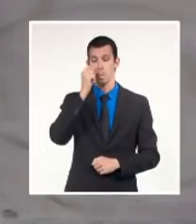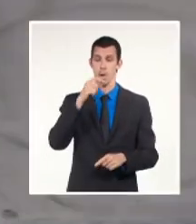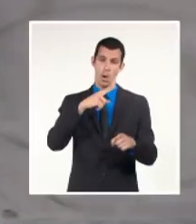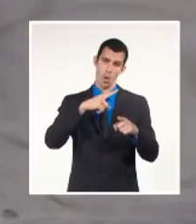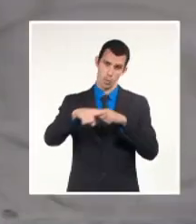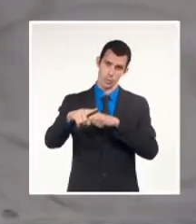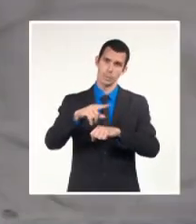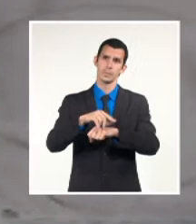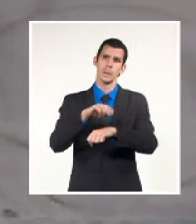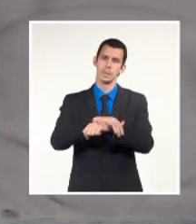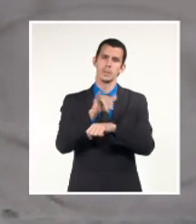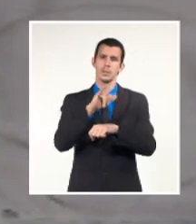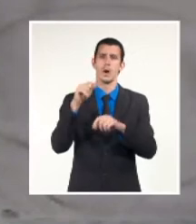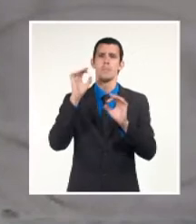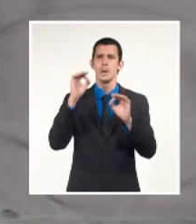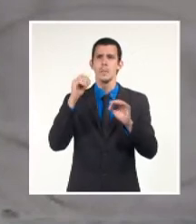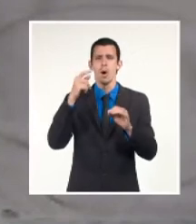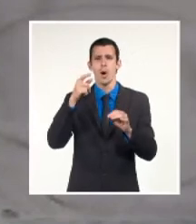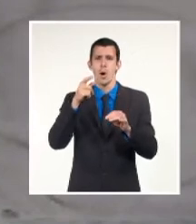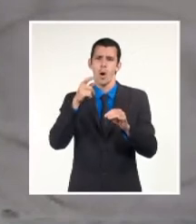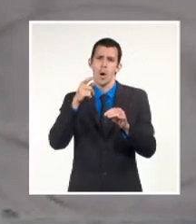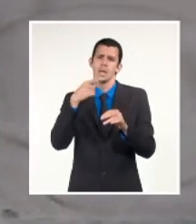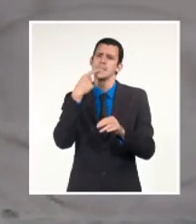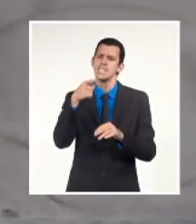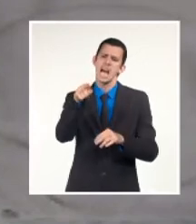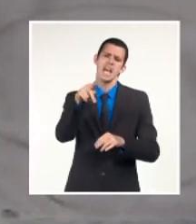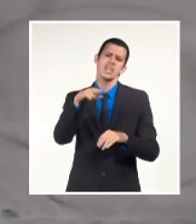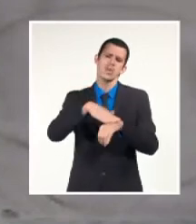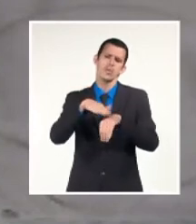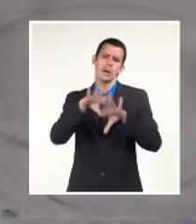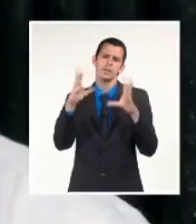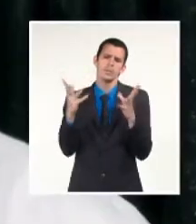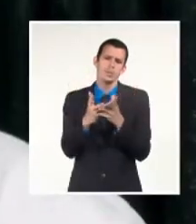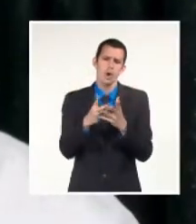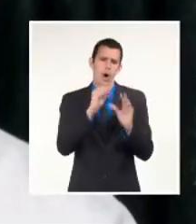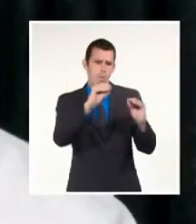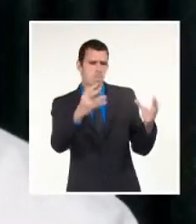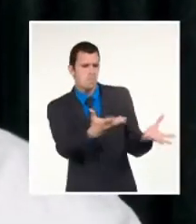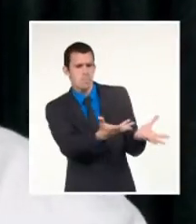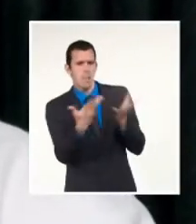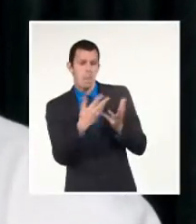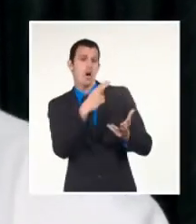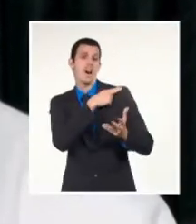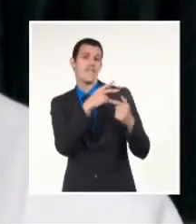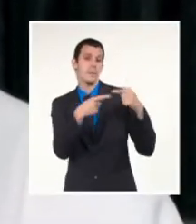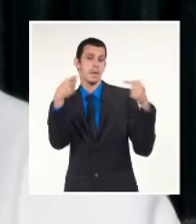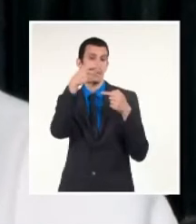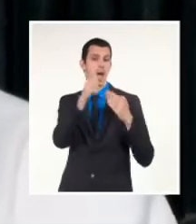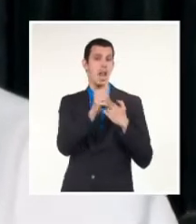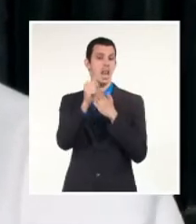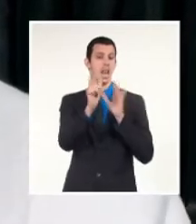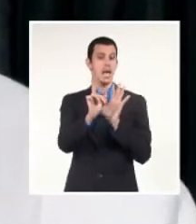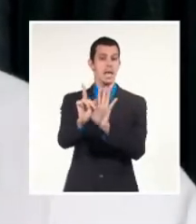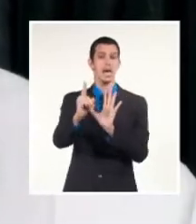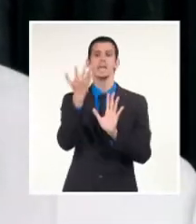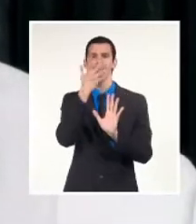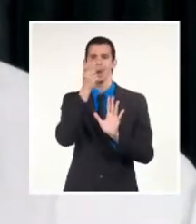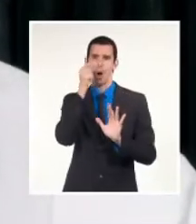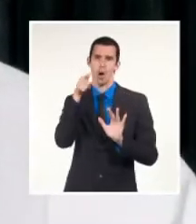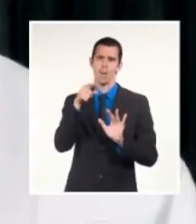guento para combatir las radiaciones. Cuando él me ve rápido, pregunta, Rafaelito, ¿qué estás